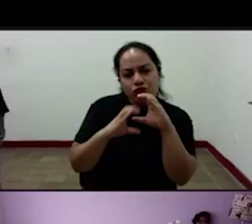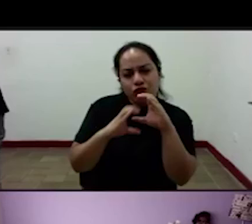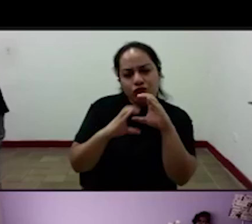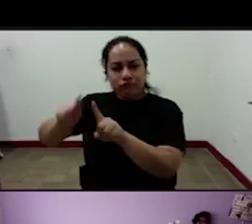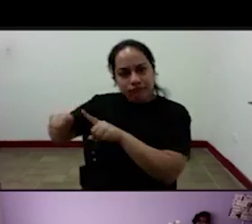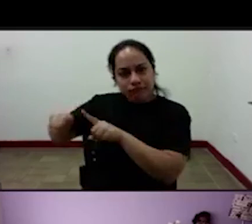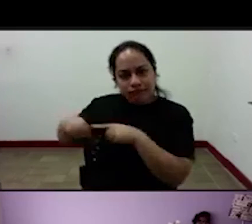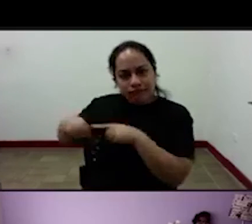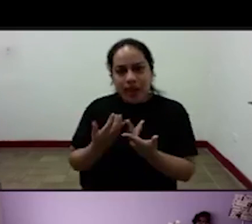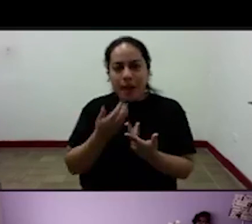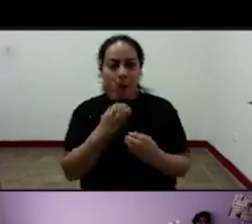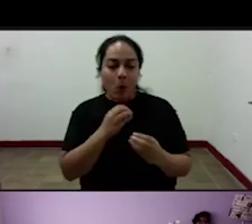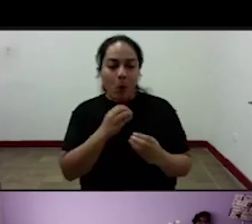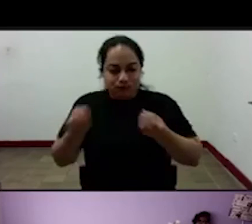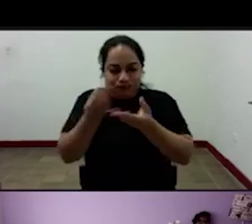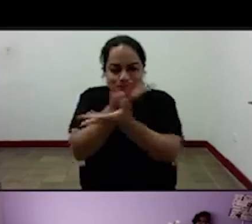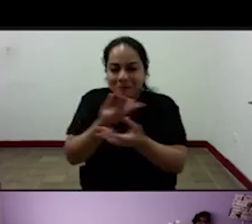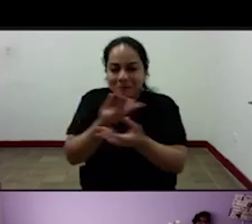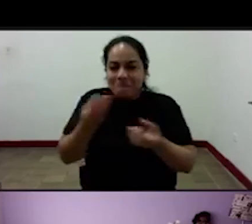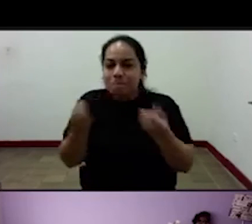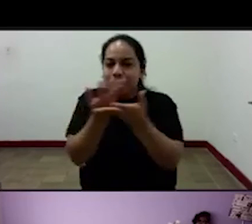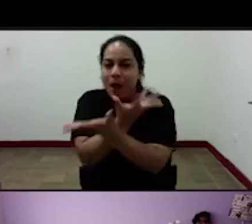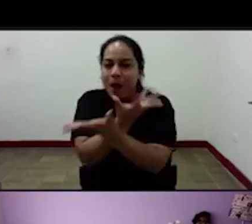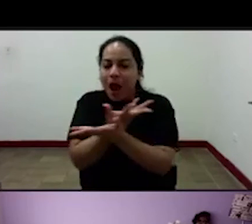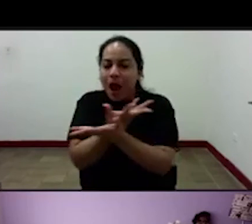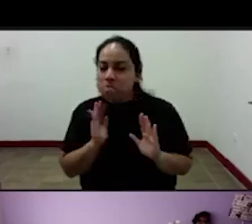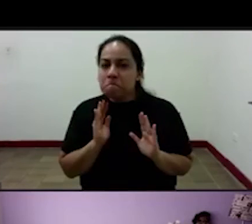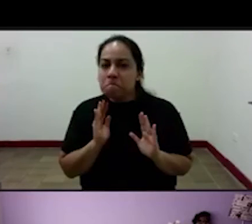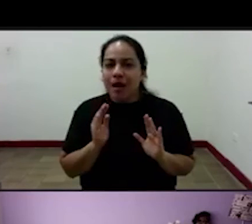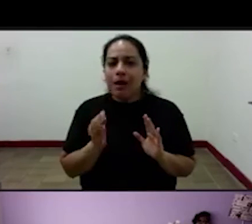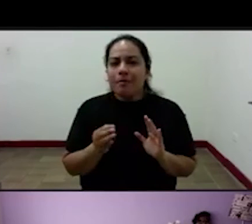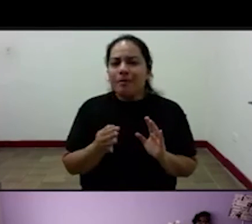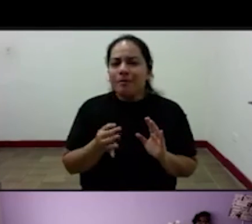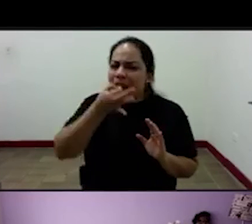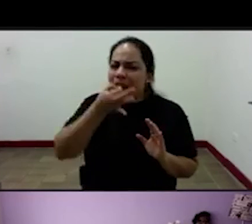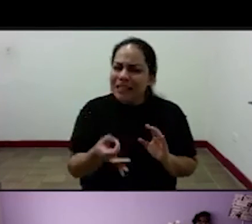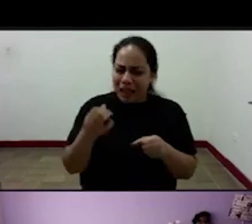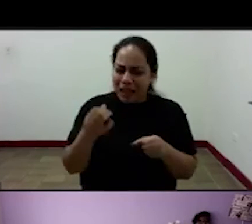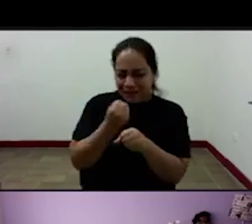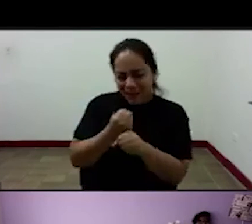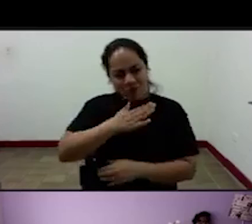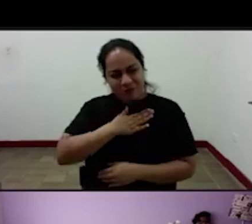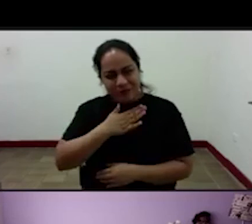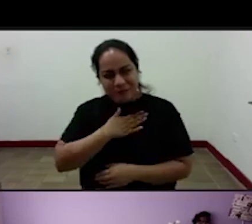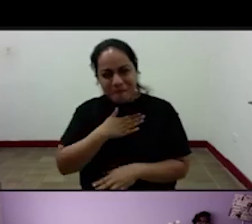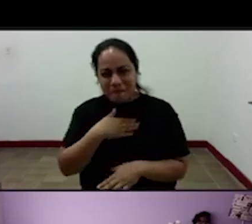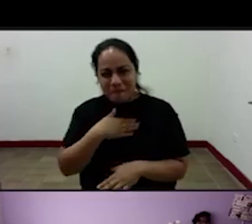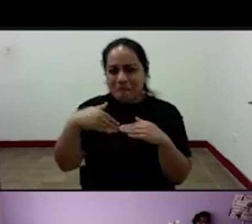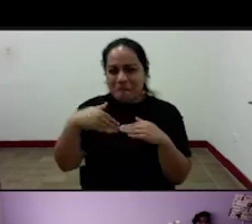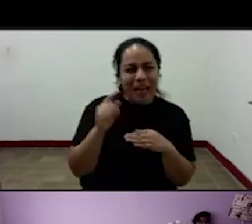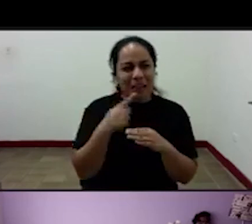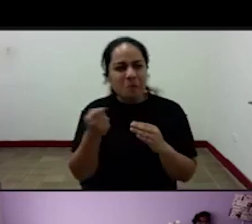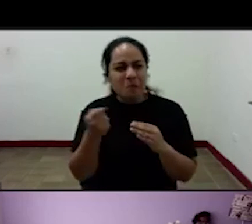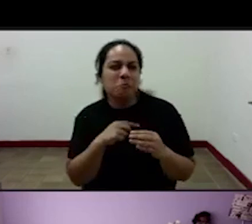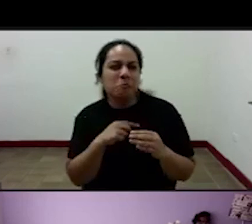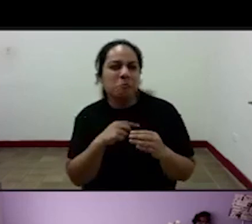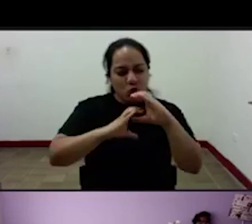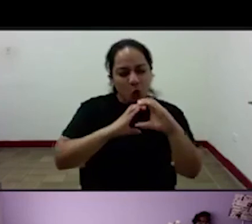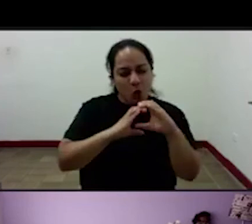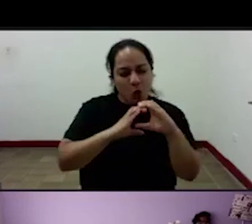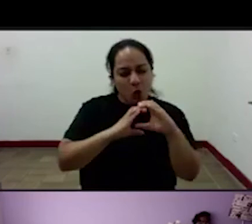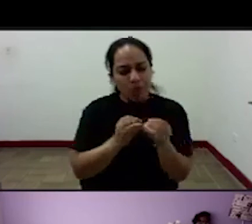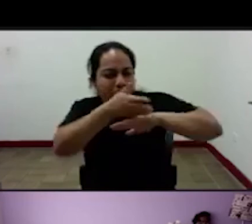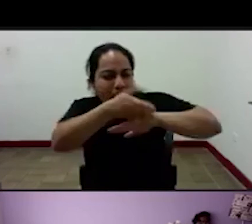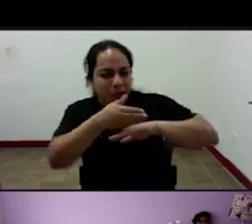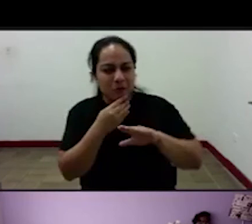los intercambios, pues, pero de alguna manera mi trabajo siempre ha sido mediatizado, entonces me siento como que estoy,